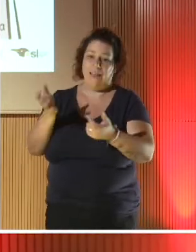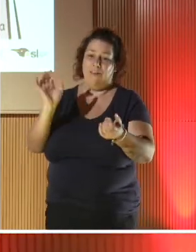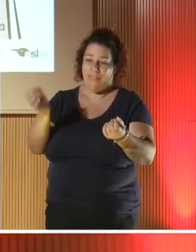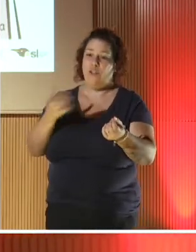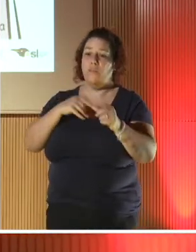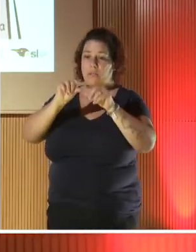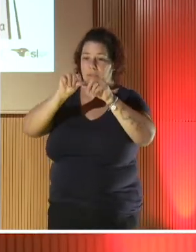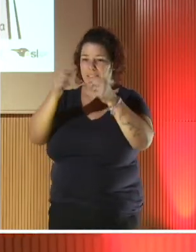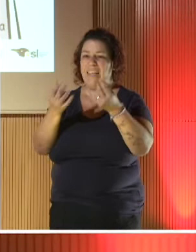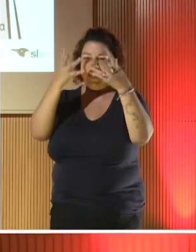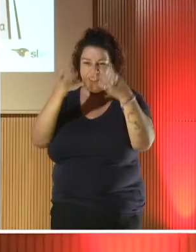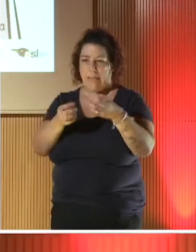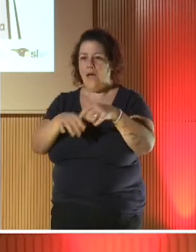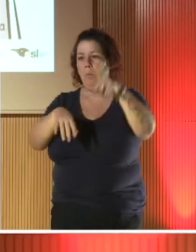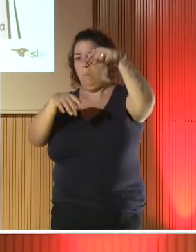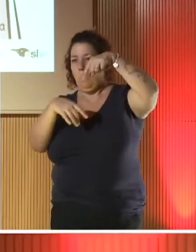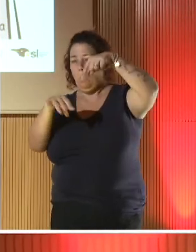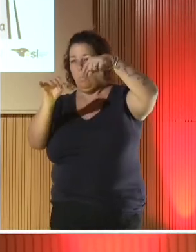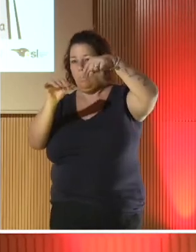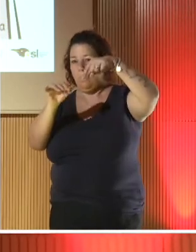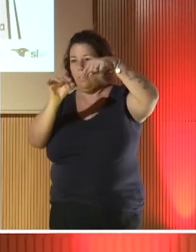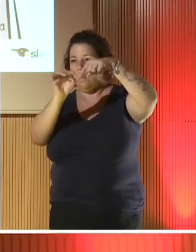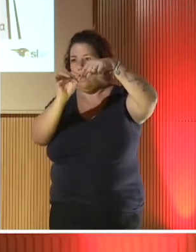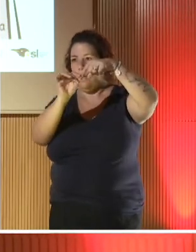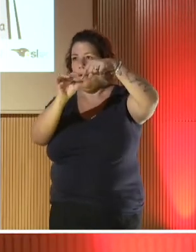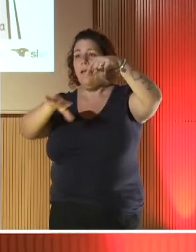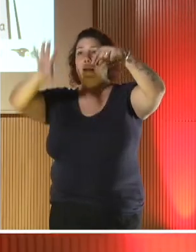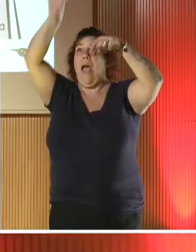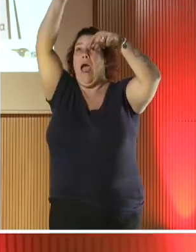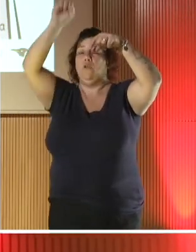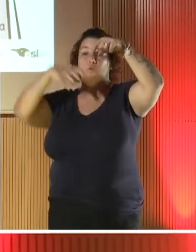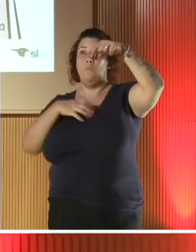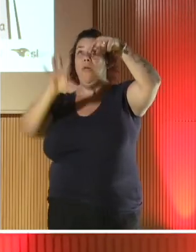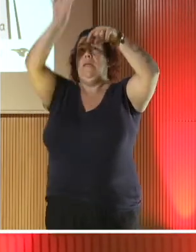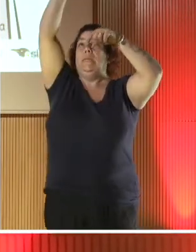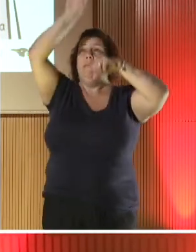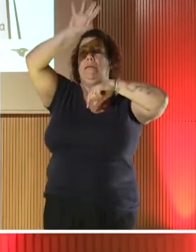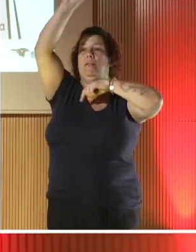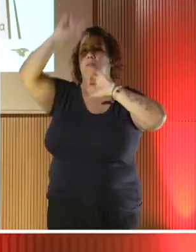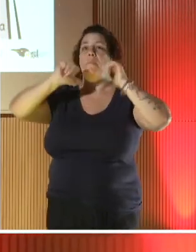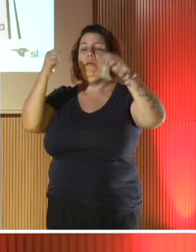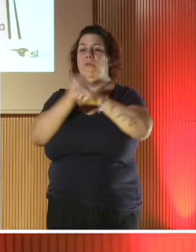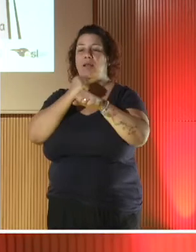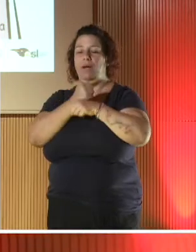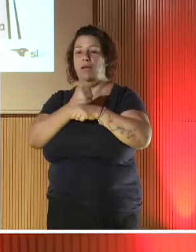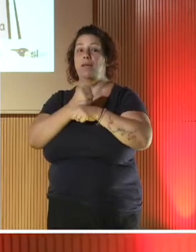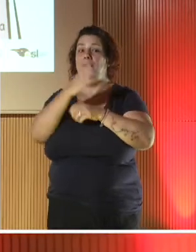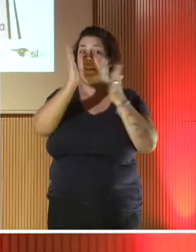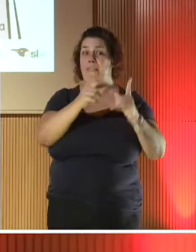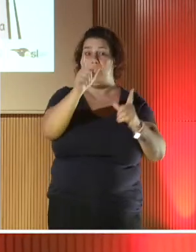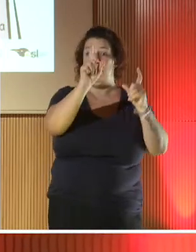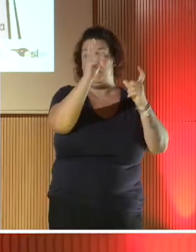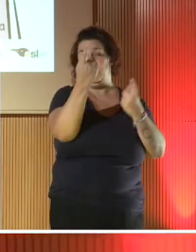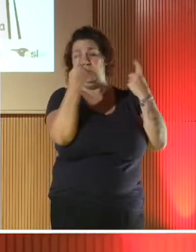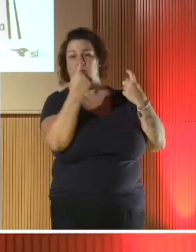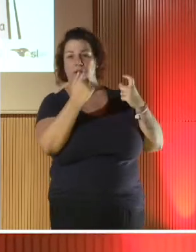trozo de salchicha seca colgada en la cocina alto. Ella no podía cogerlo. Y entonces empezamos a trabajar en eso. Ella nos enseñó a cómo